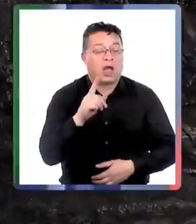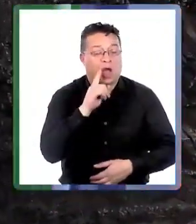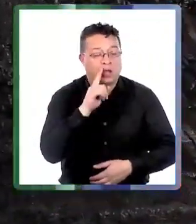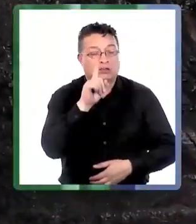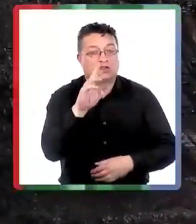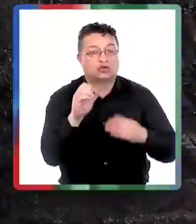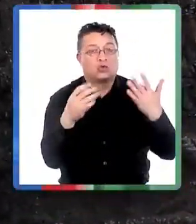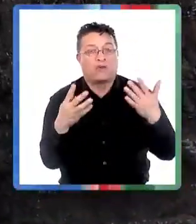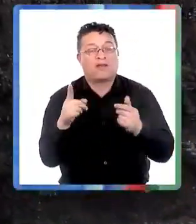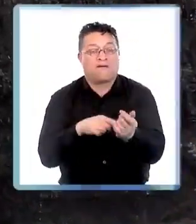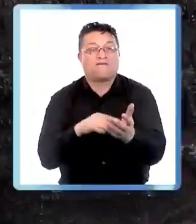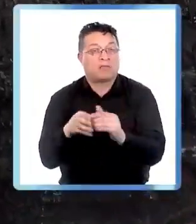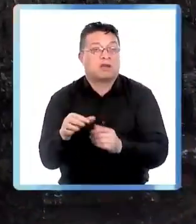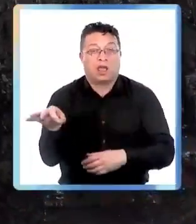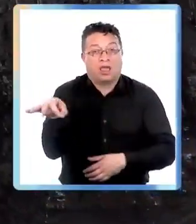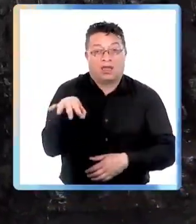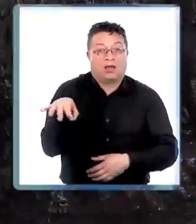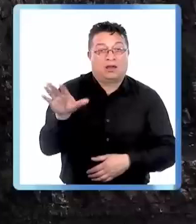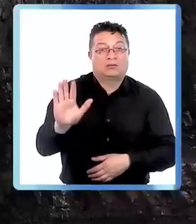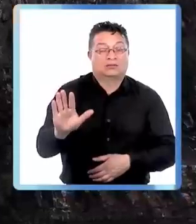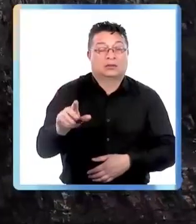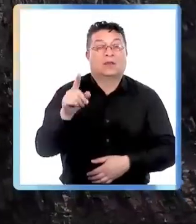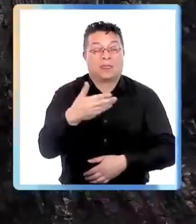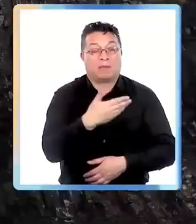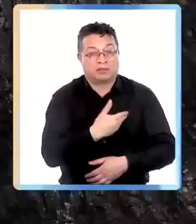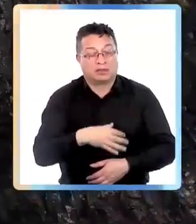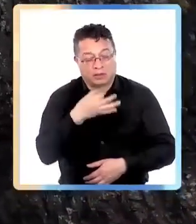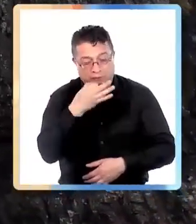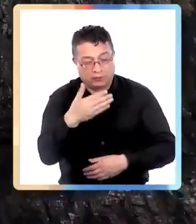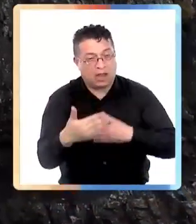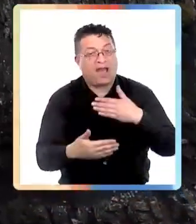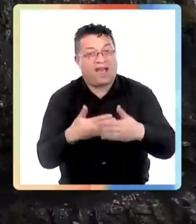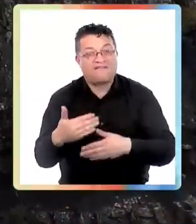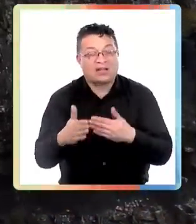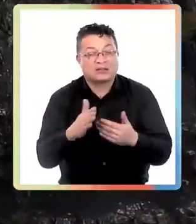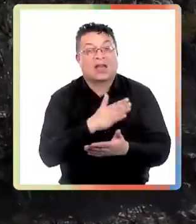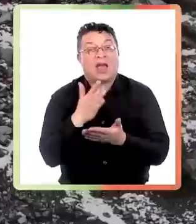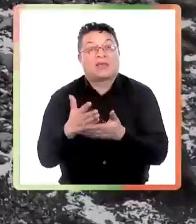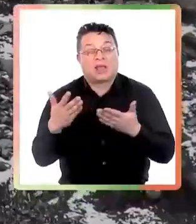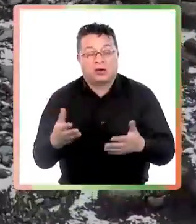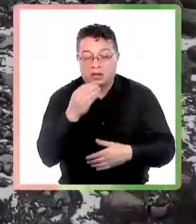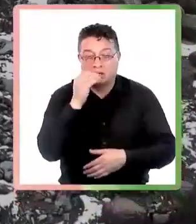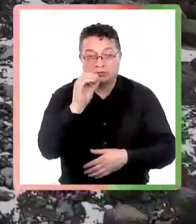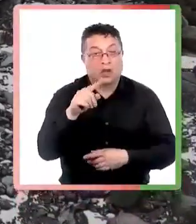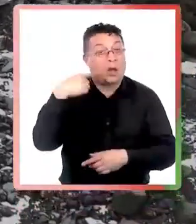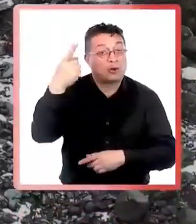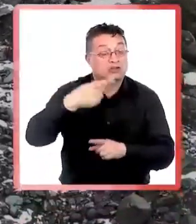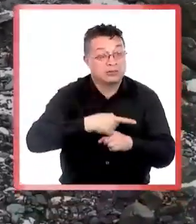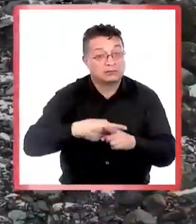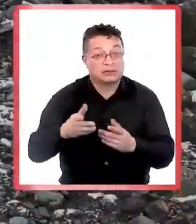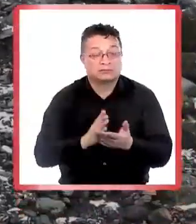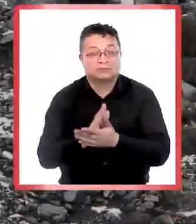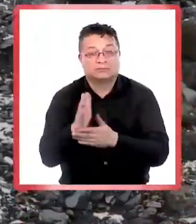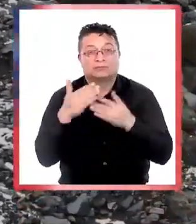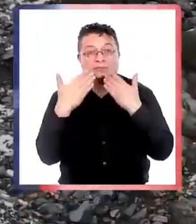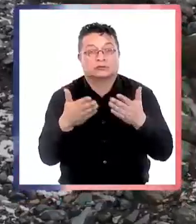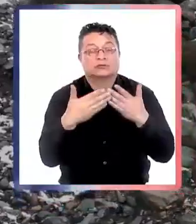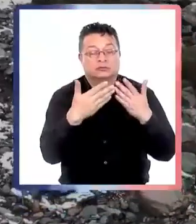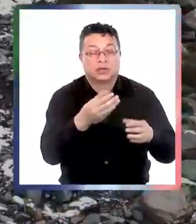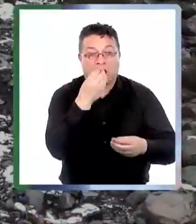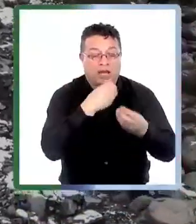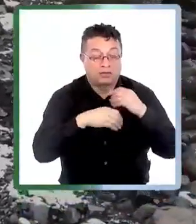hecho, todavía hay 109 familias en esa condición. El mandatario dio a conocer los avances realizados hasta el momento y anunció que la próxima semana